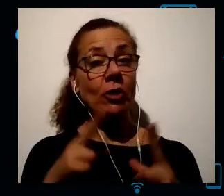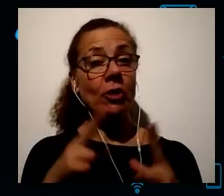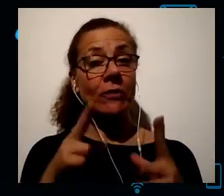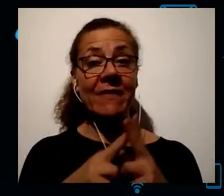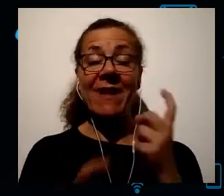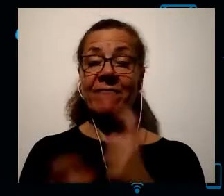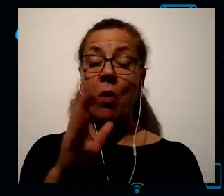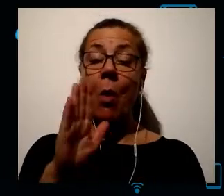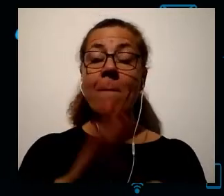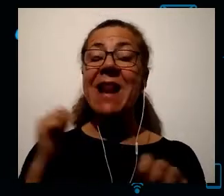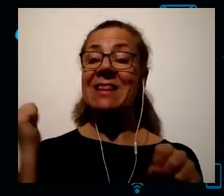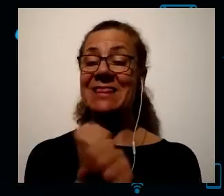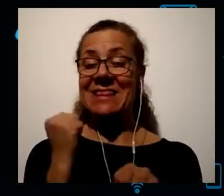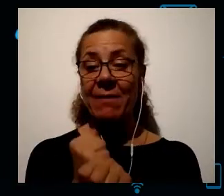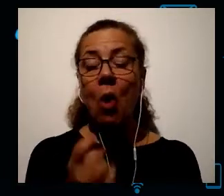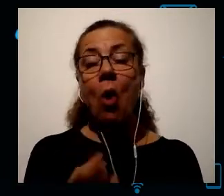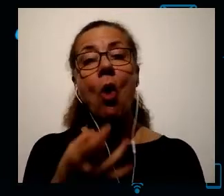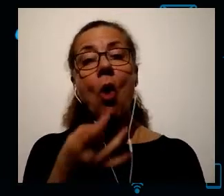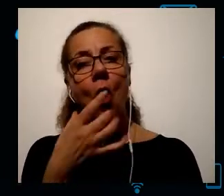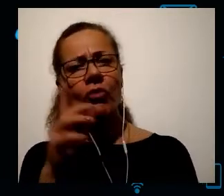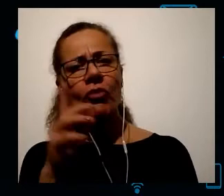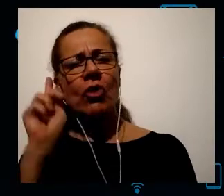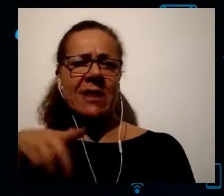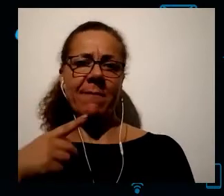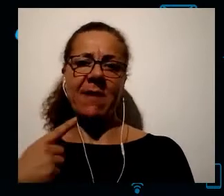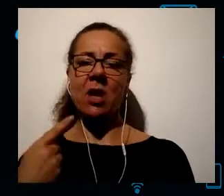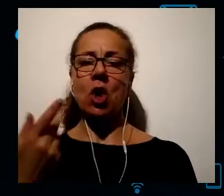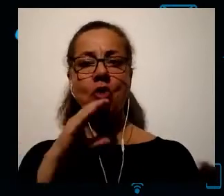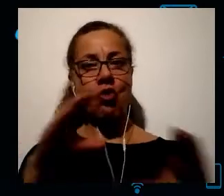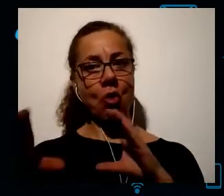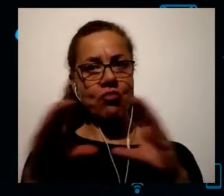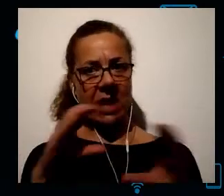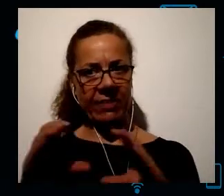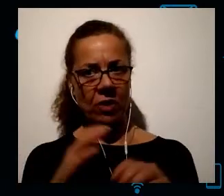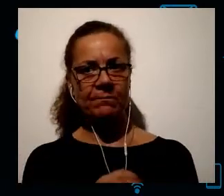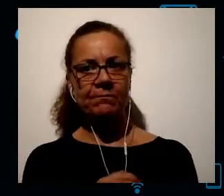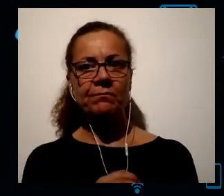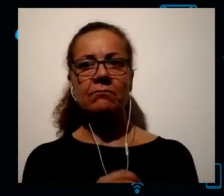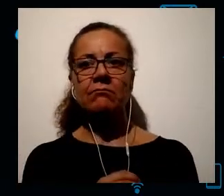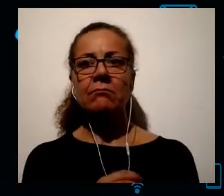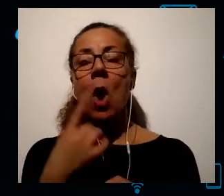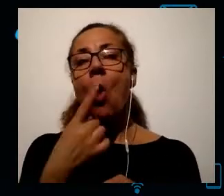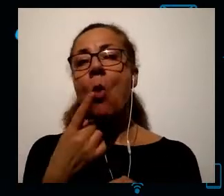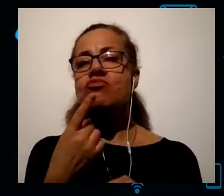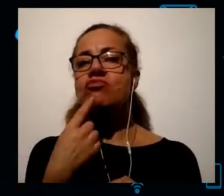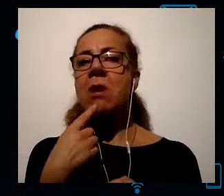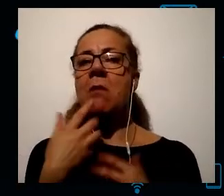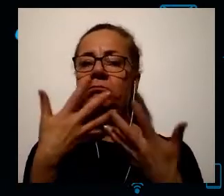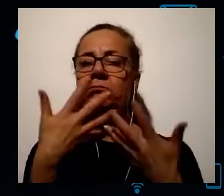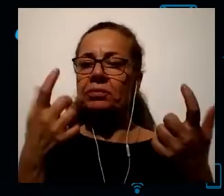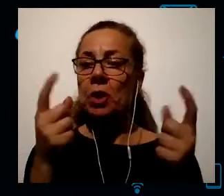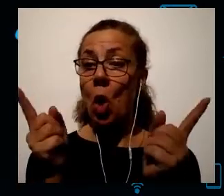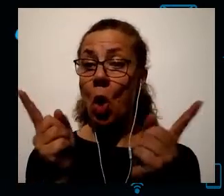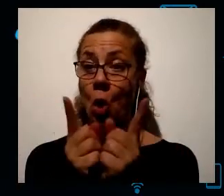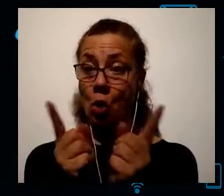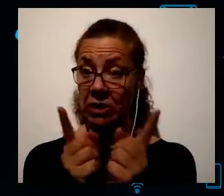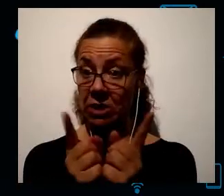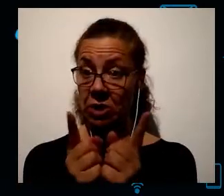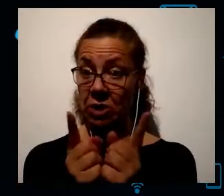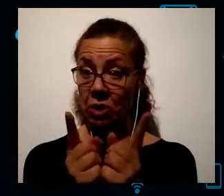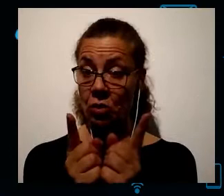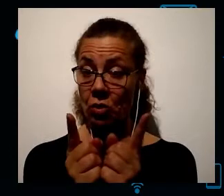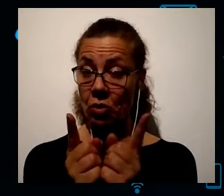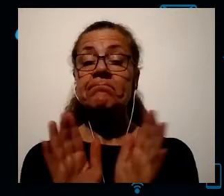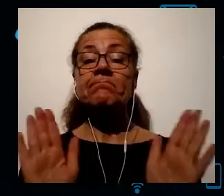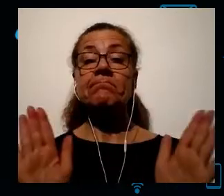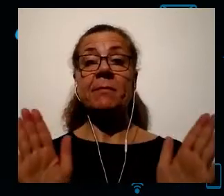trabajo el ocio y la comunicación es una definición muy escueta sencilla y que quizá